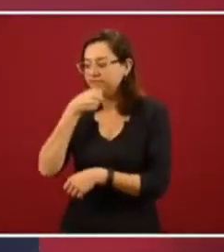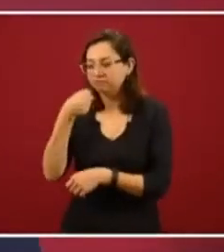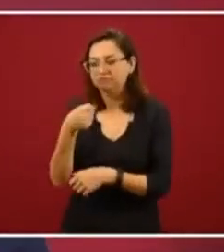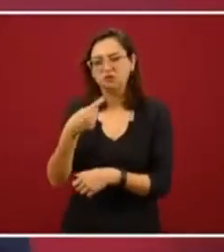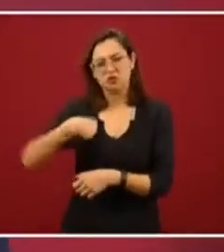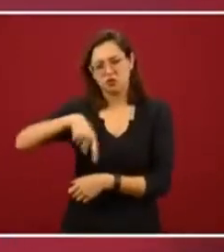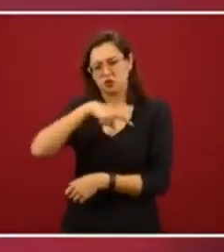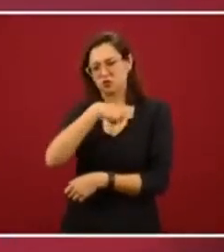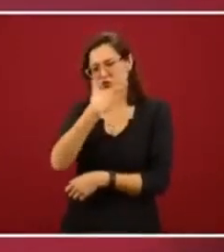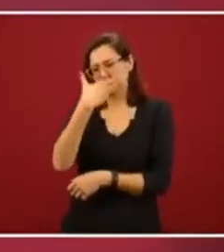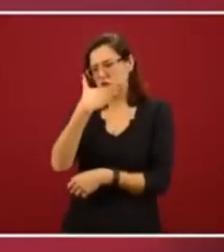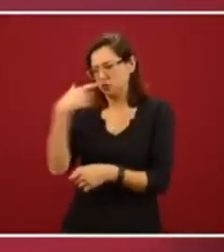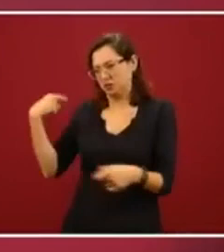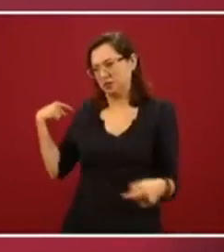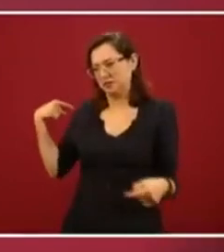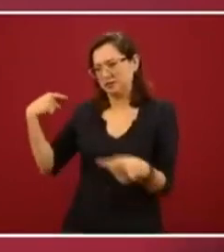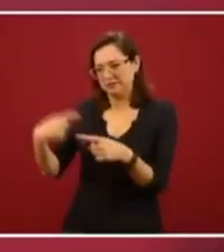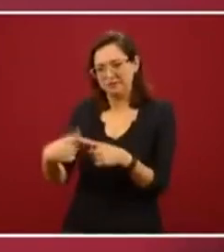pero ahora